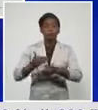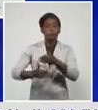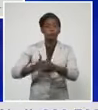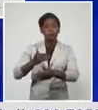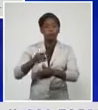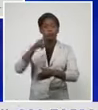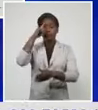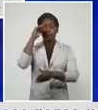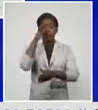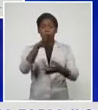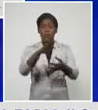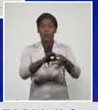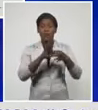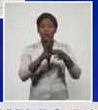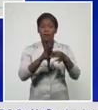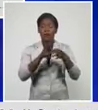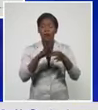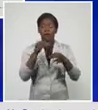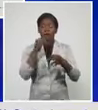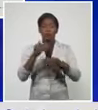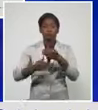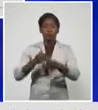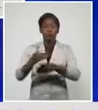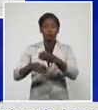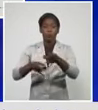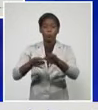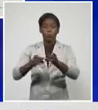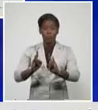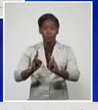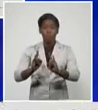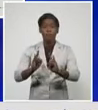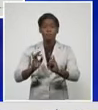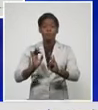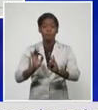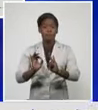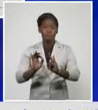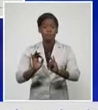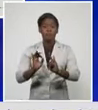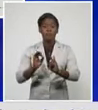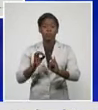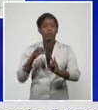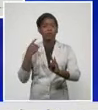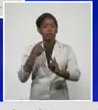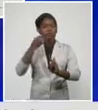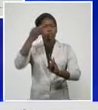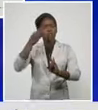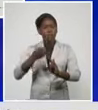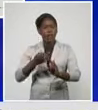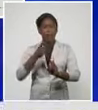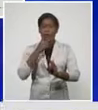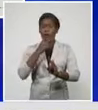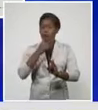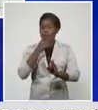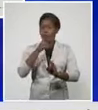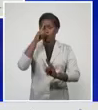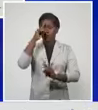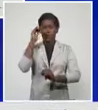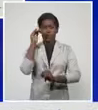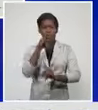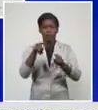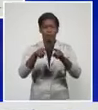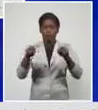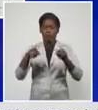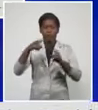de complicaciones y fallecen las personas a pesar de los protocolos, de estar ingresados, porque ese es el otro elemento,